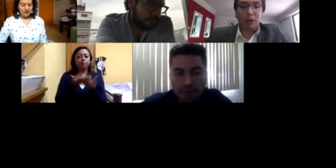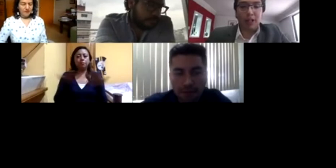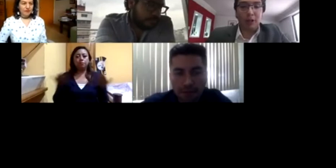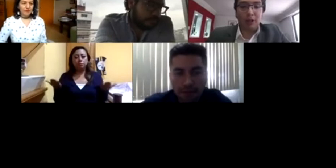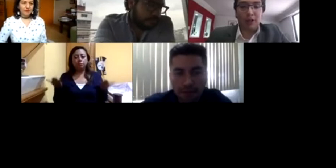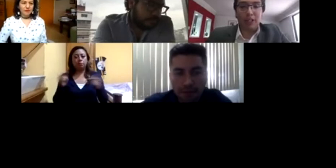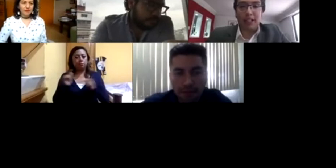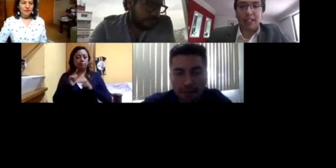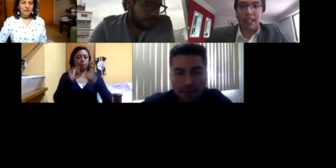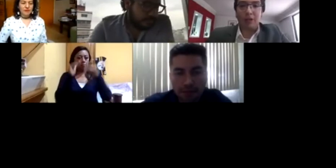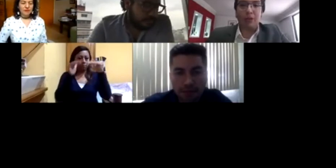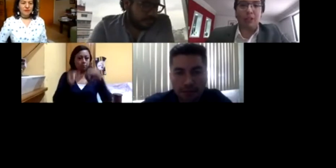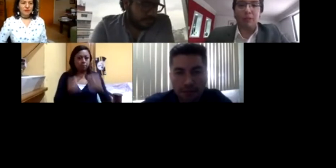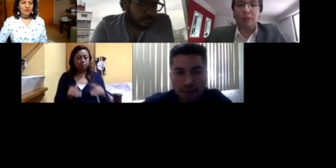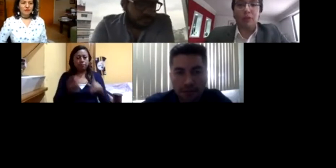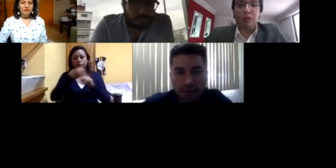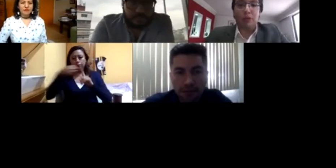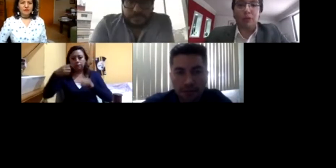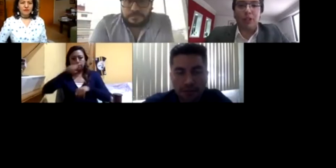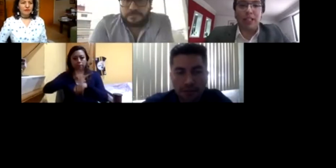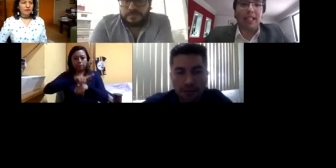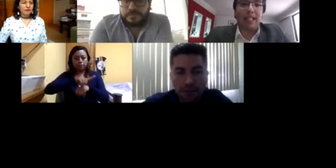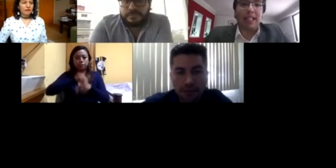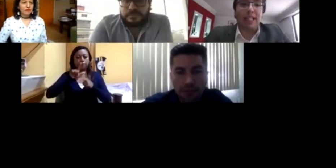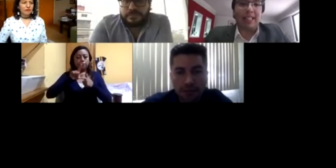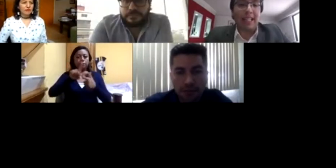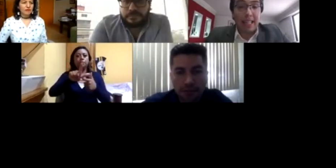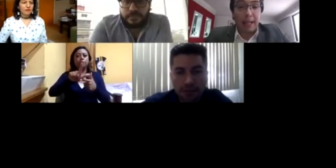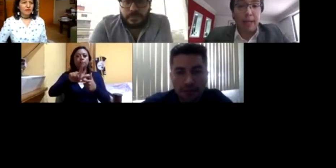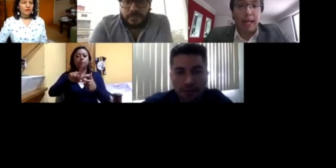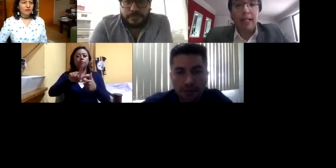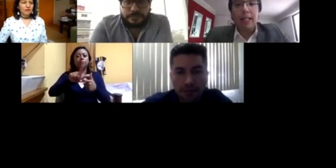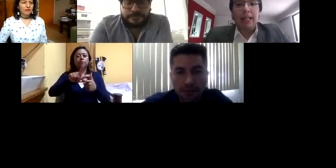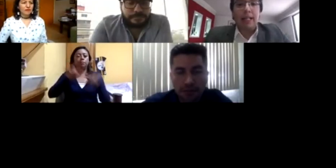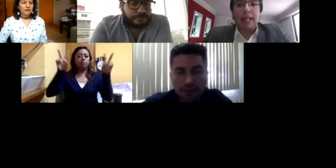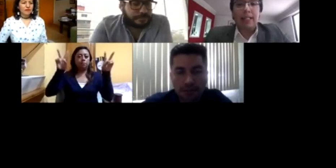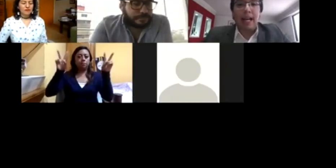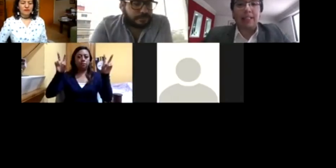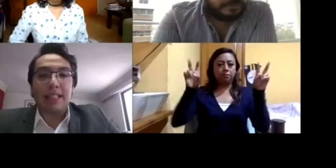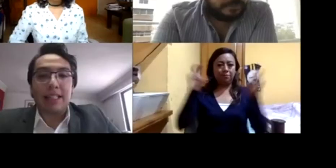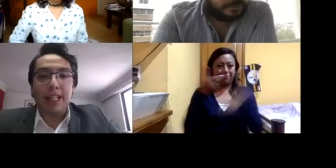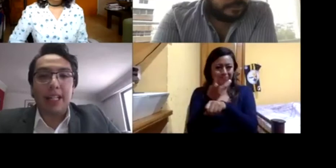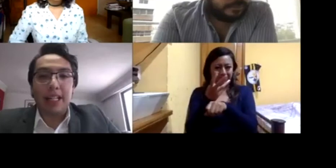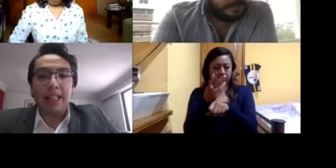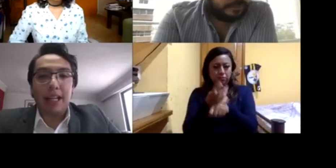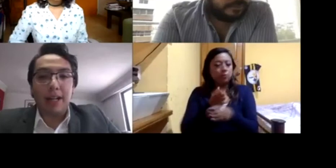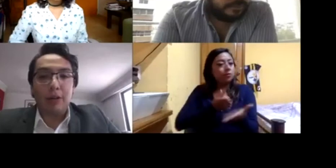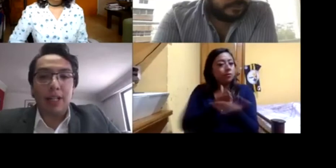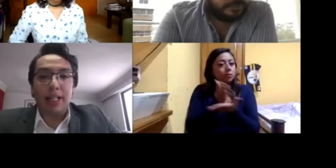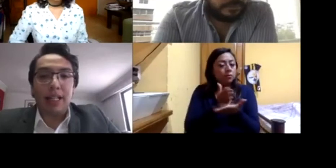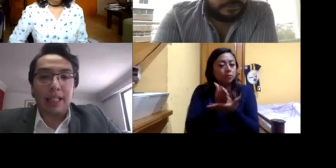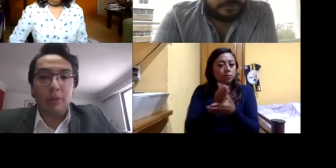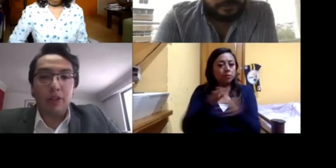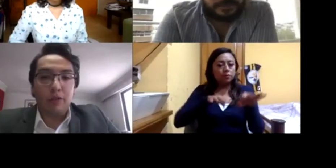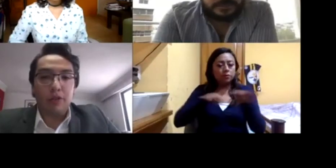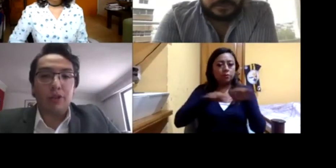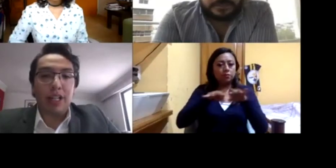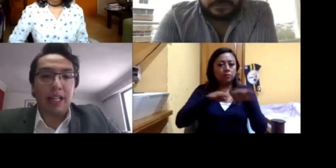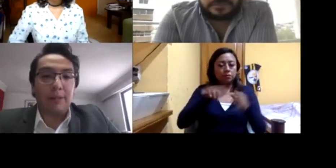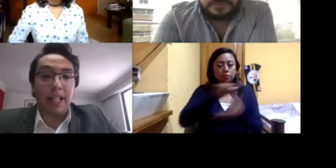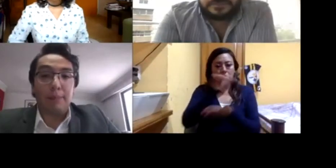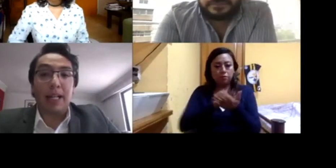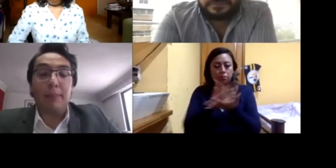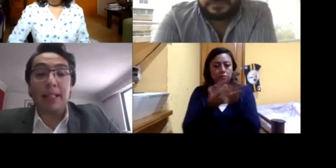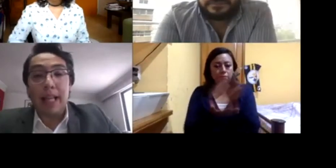siguiendo el orden del día, continuamos con el tercer tema, que es accesibilidad al trabajo legislativo y difusión de